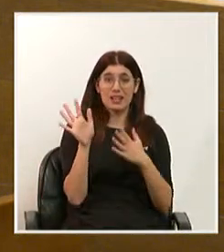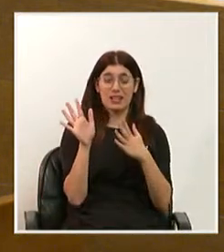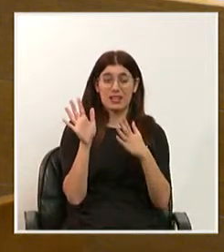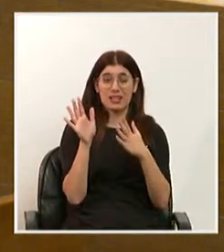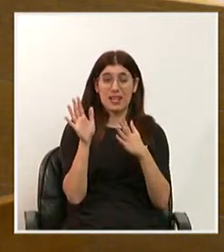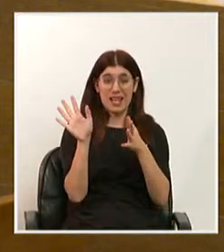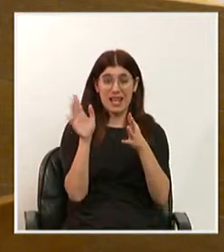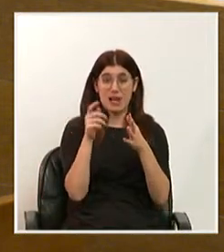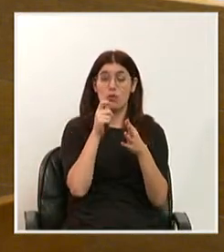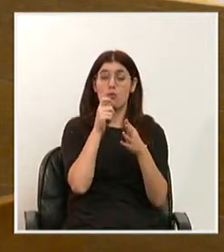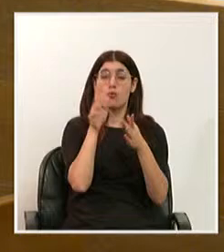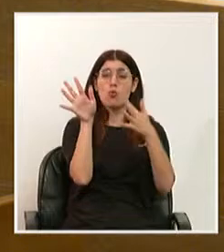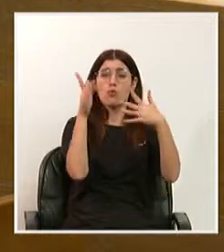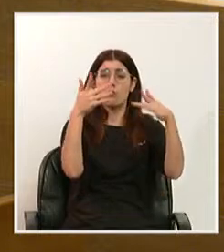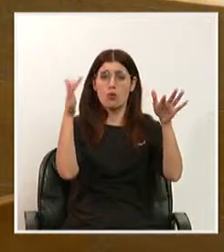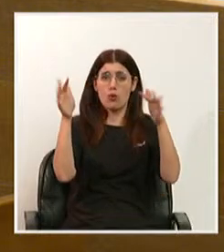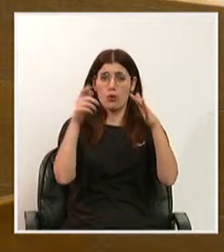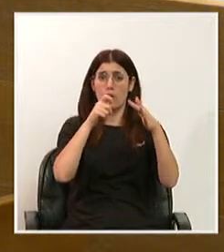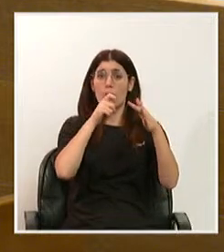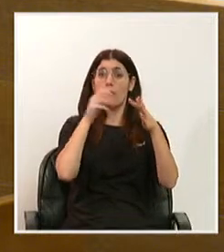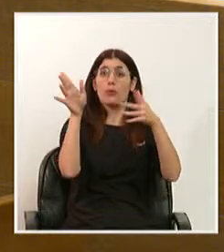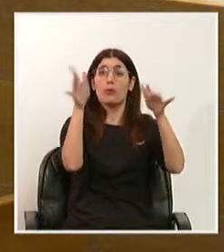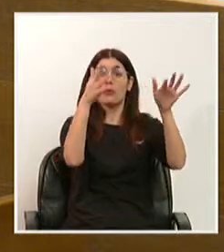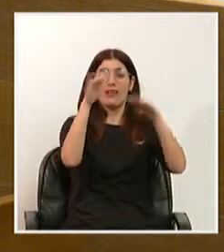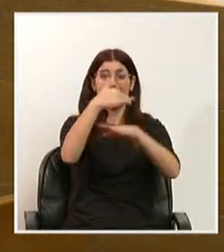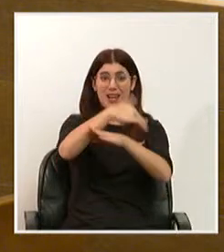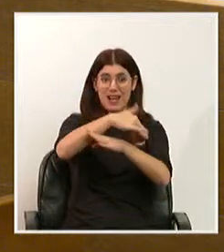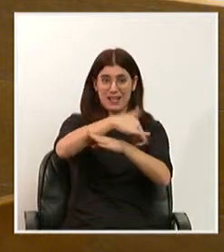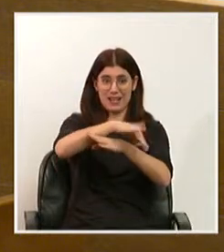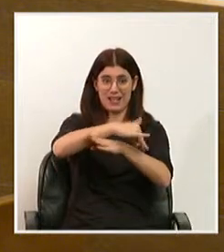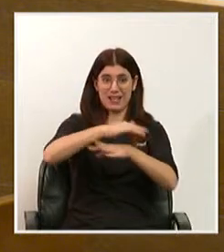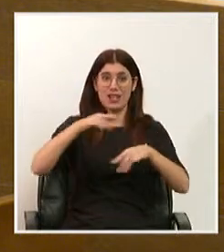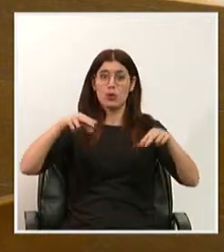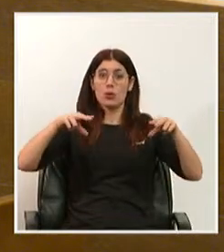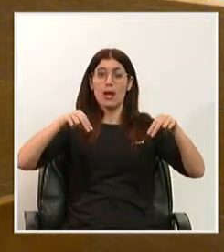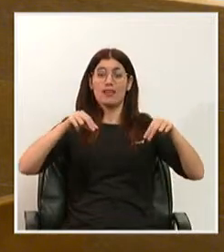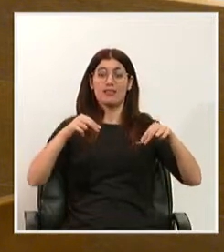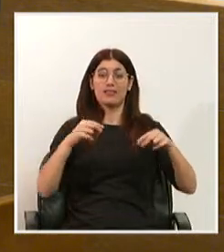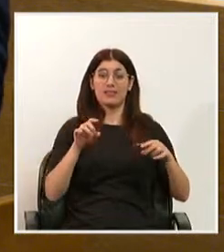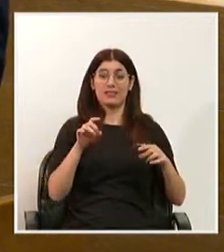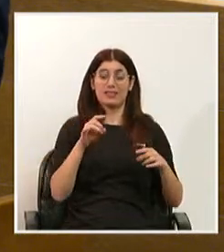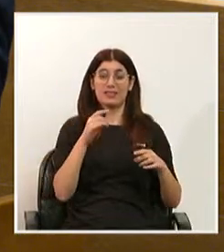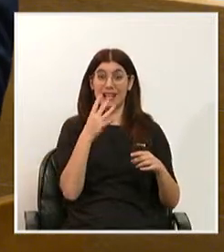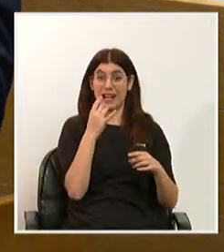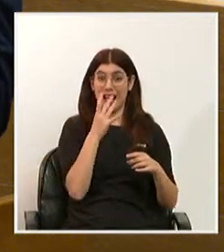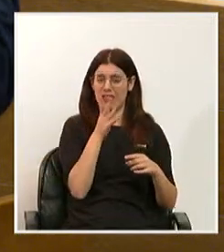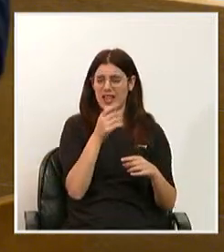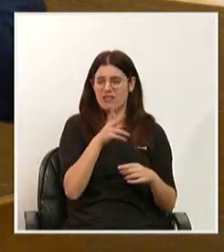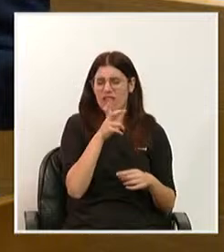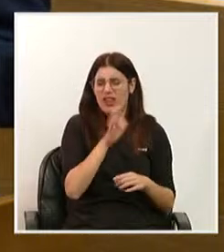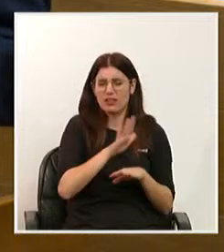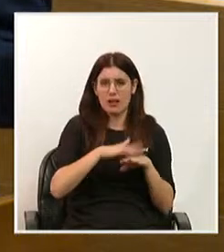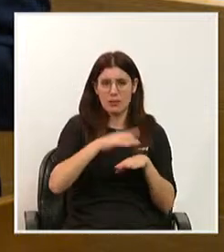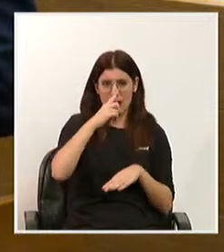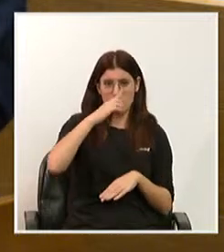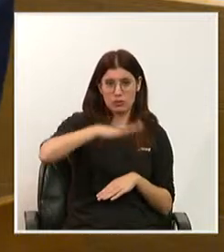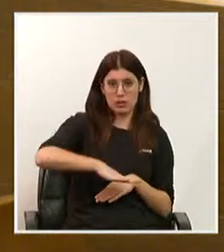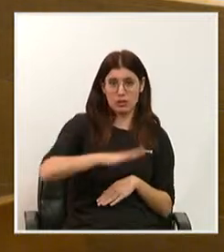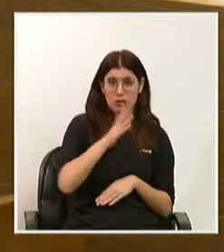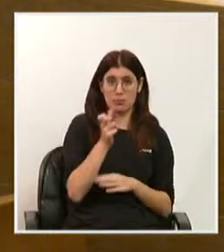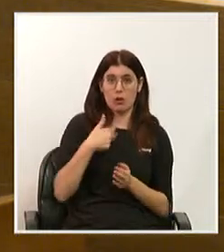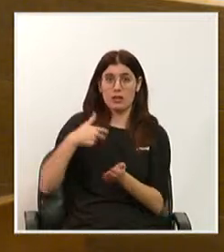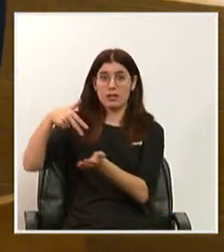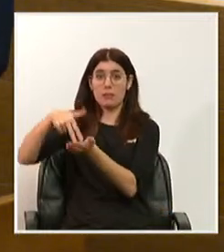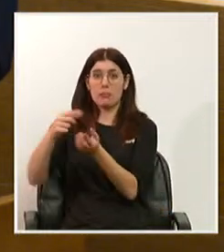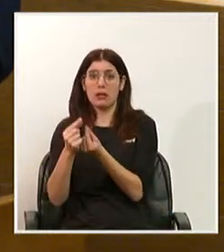que el humo en plena calle en una terraza es malísimo para los niños pero si te pones de pie a